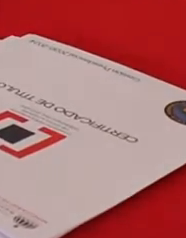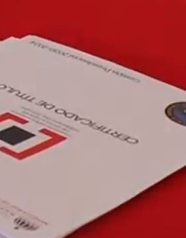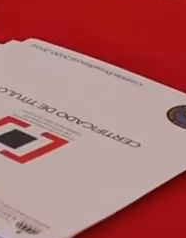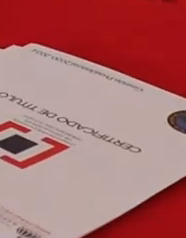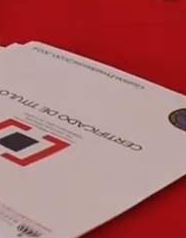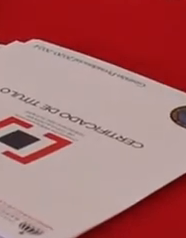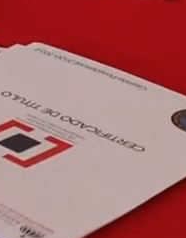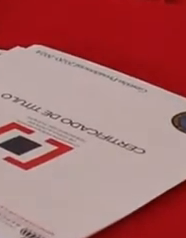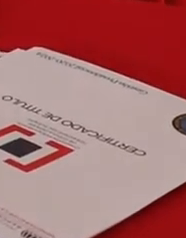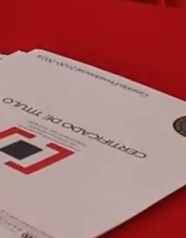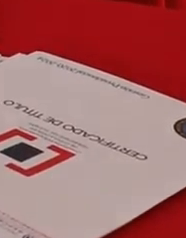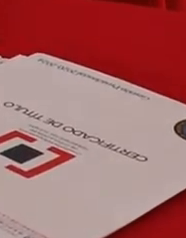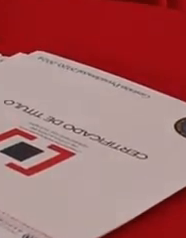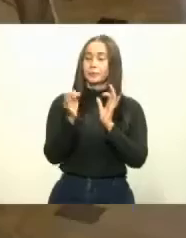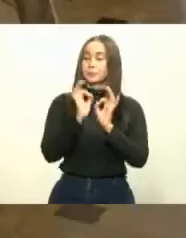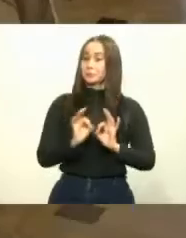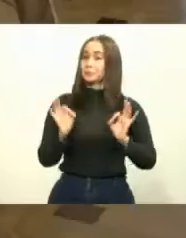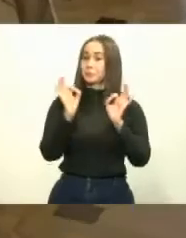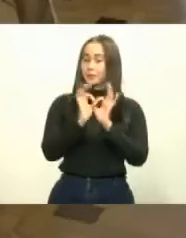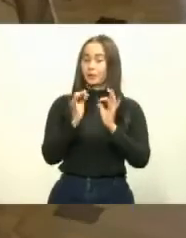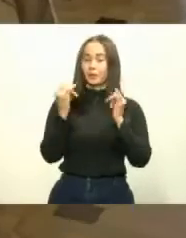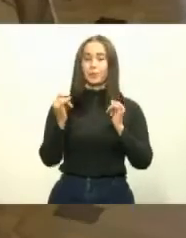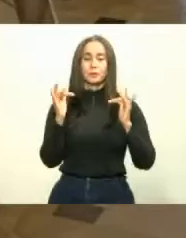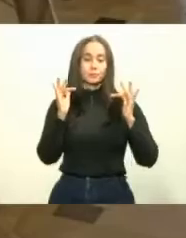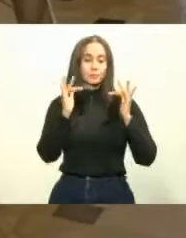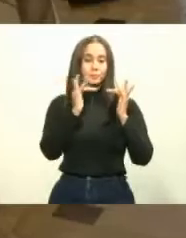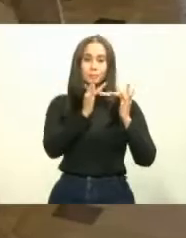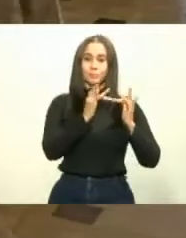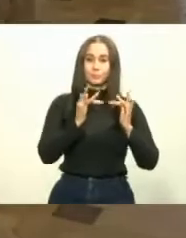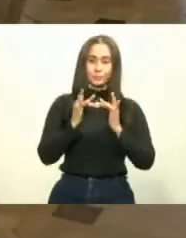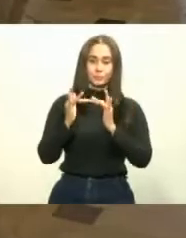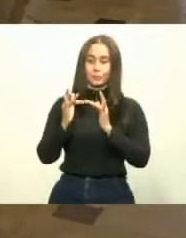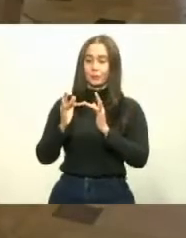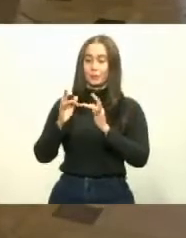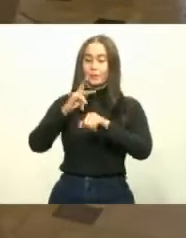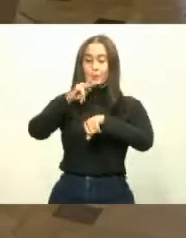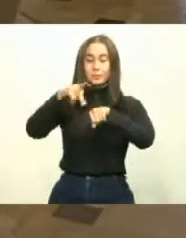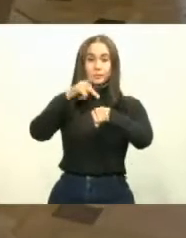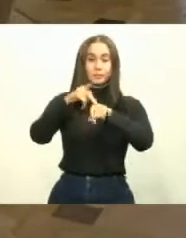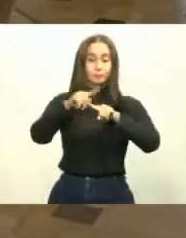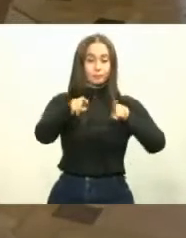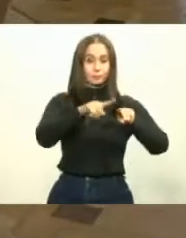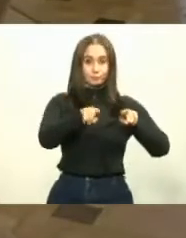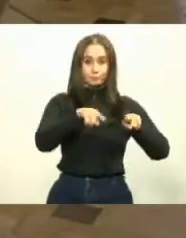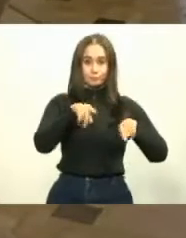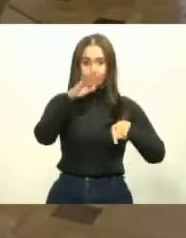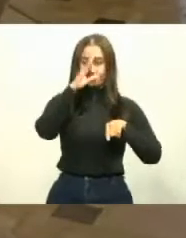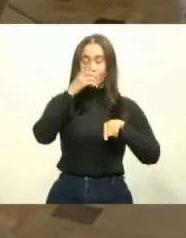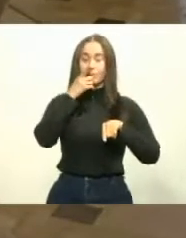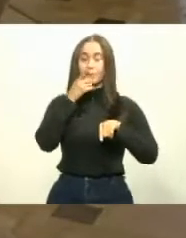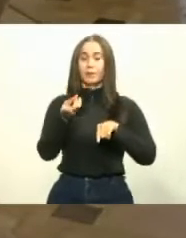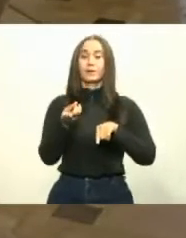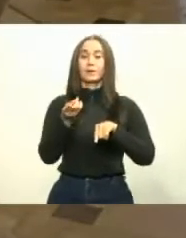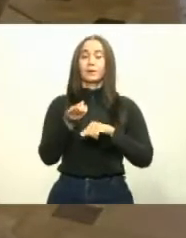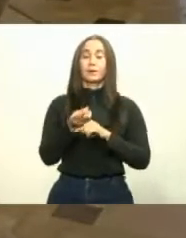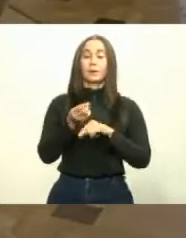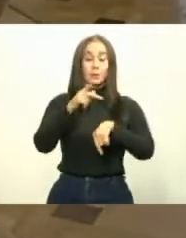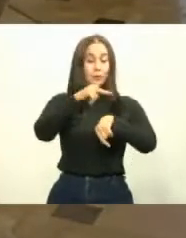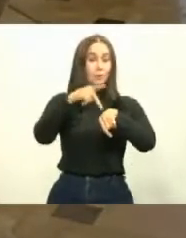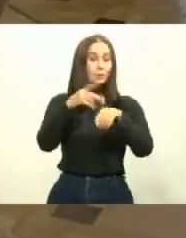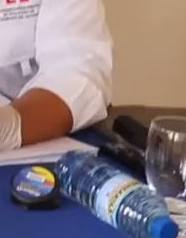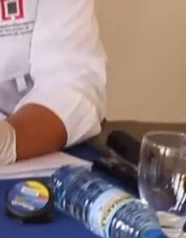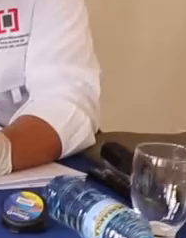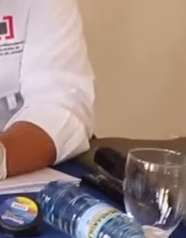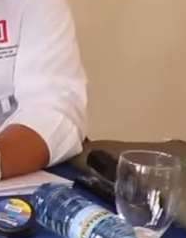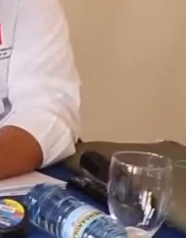y usar la virtualidad, ellos se conectan desde las diversas provincias de nuestro país, 23 en específico,